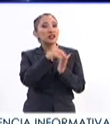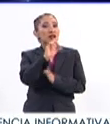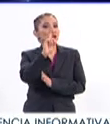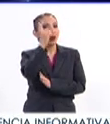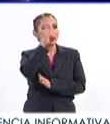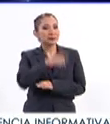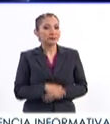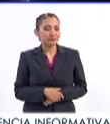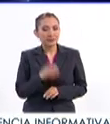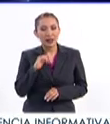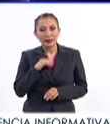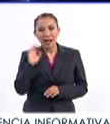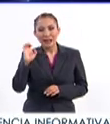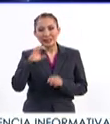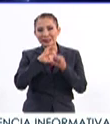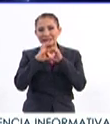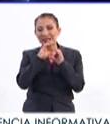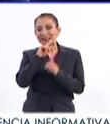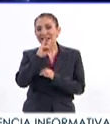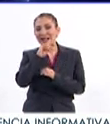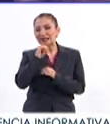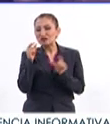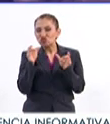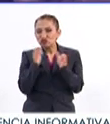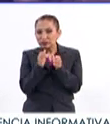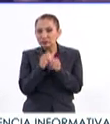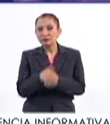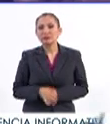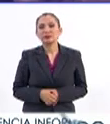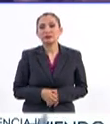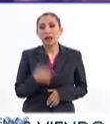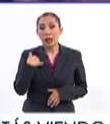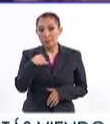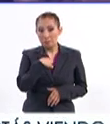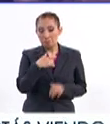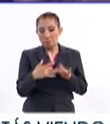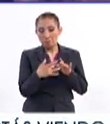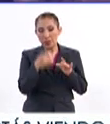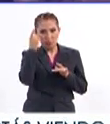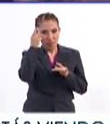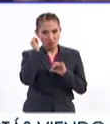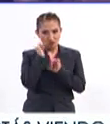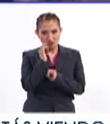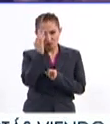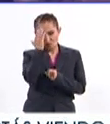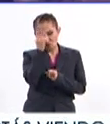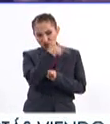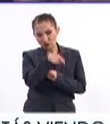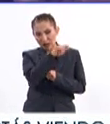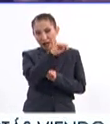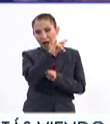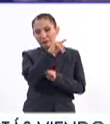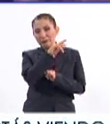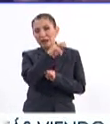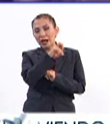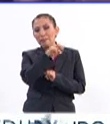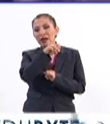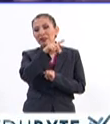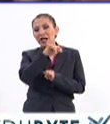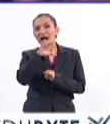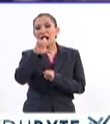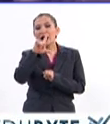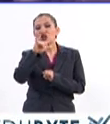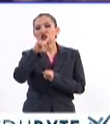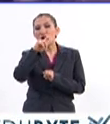millones, la de los satélites pequeños. Me contactaron los directores Javier Mendieta y